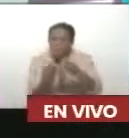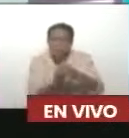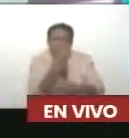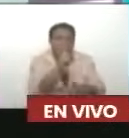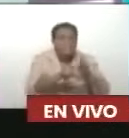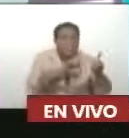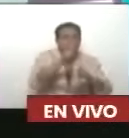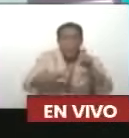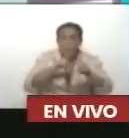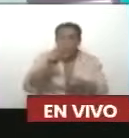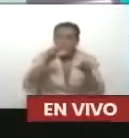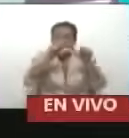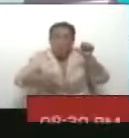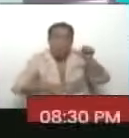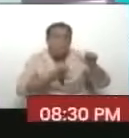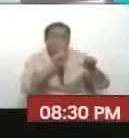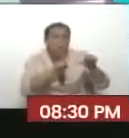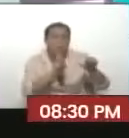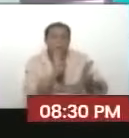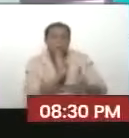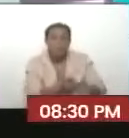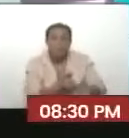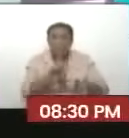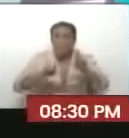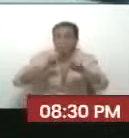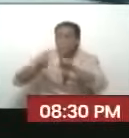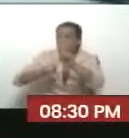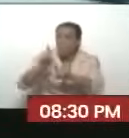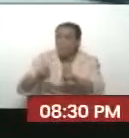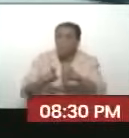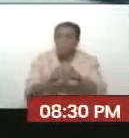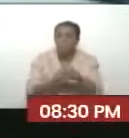encuestas que siempre salen y corren por las redes, por los medios.